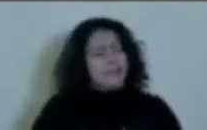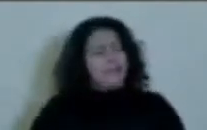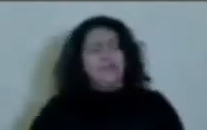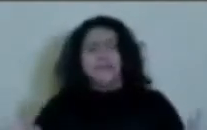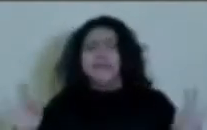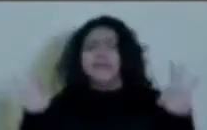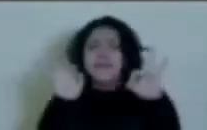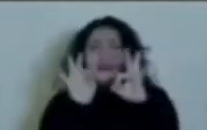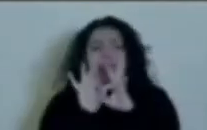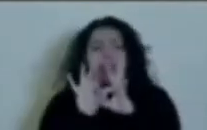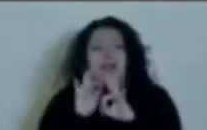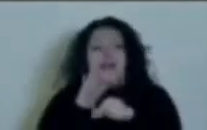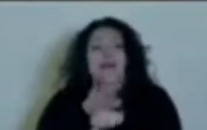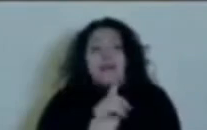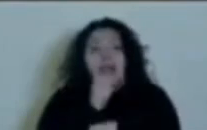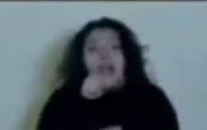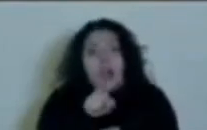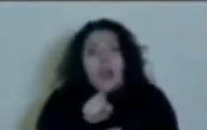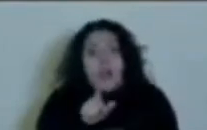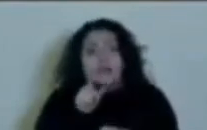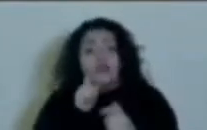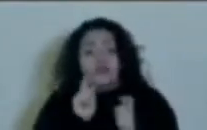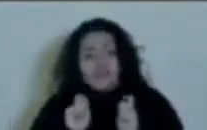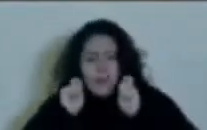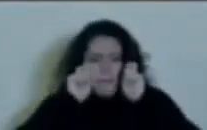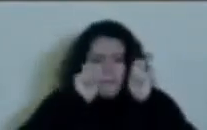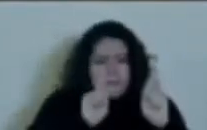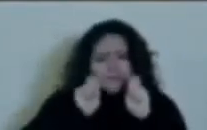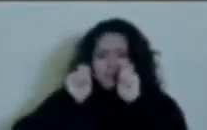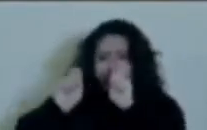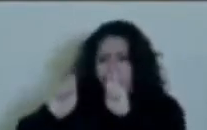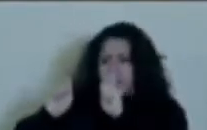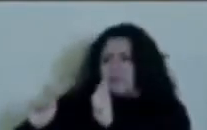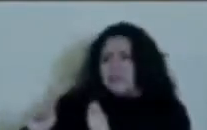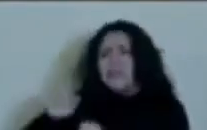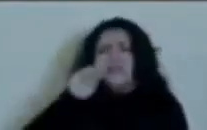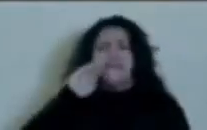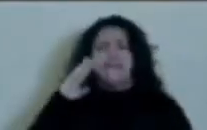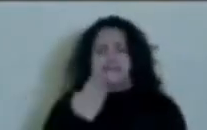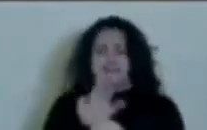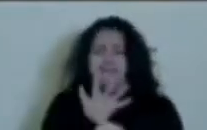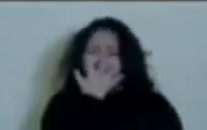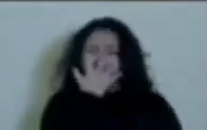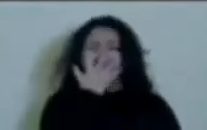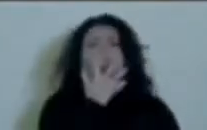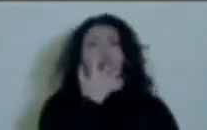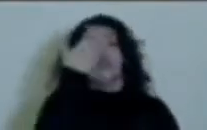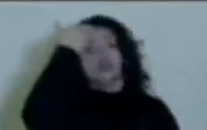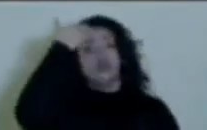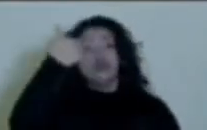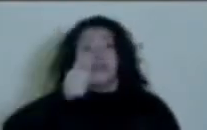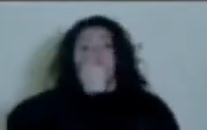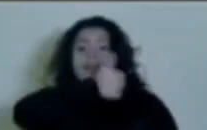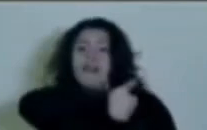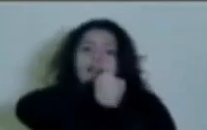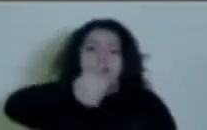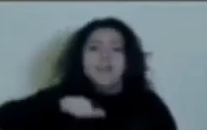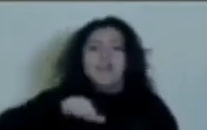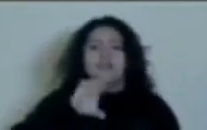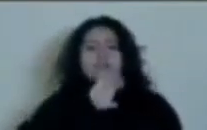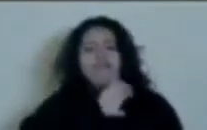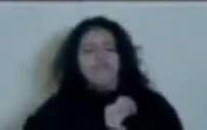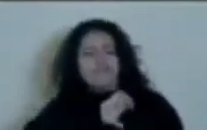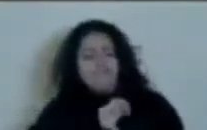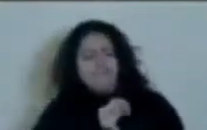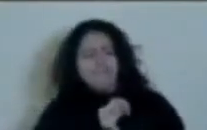a asumir esta gran responsabilidad y yo lo sé, que con mucho cariño y mucho amor a nuestra